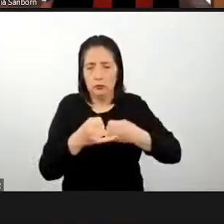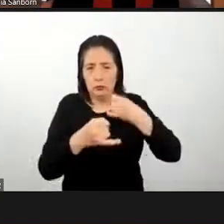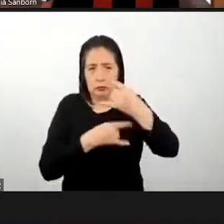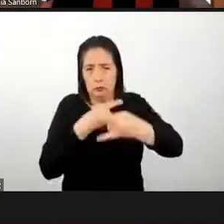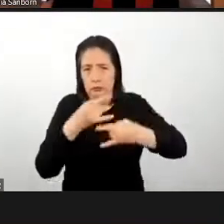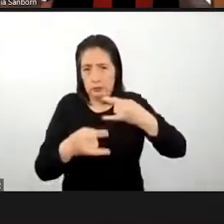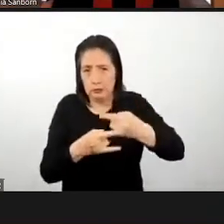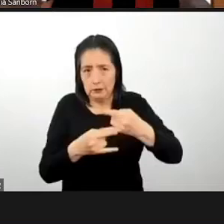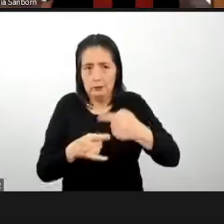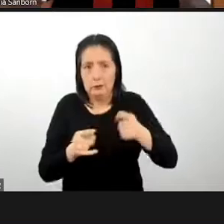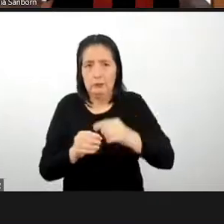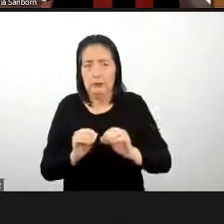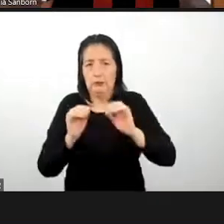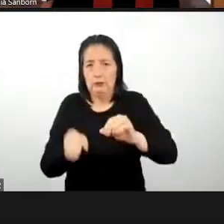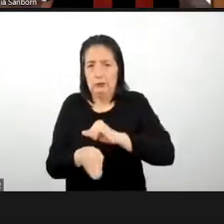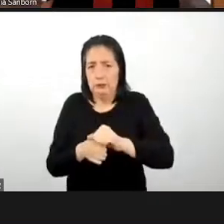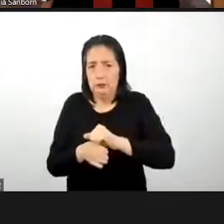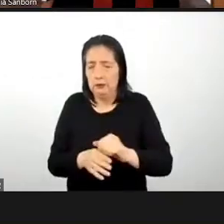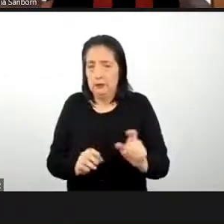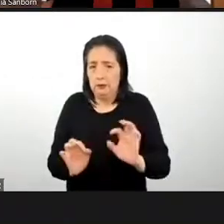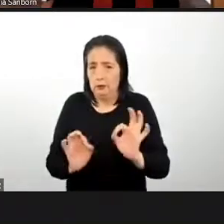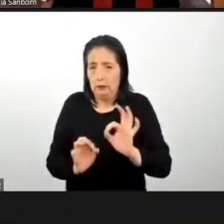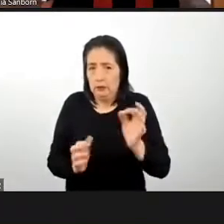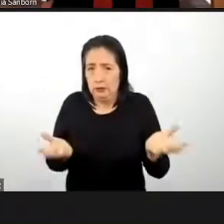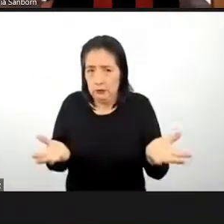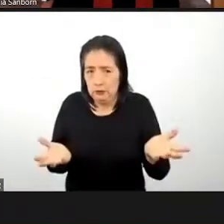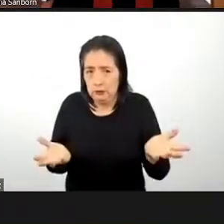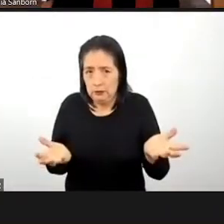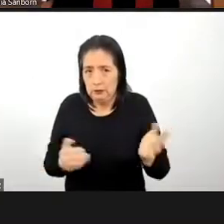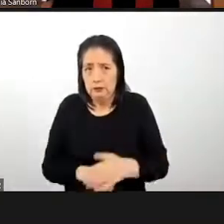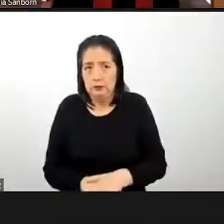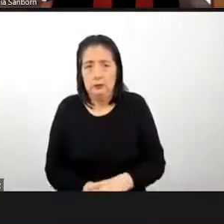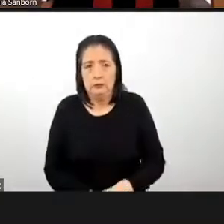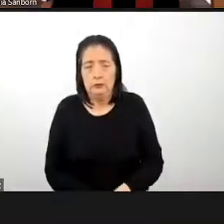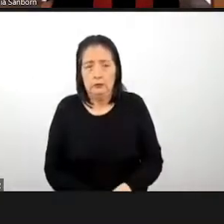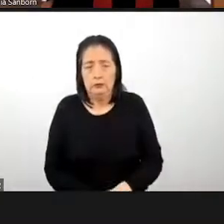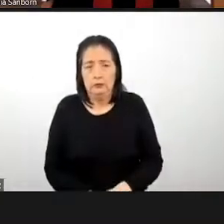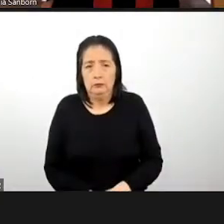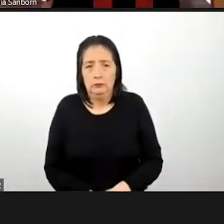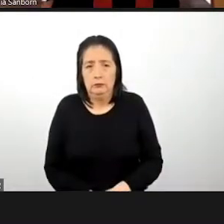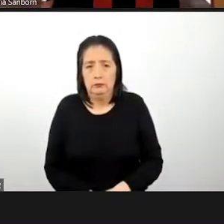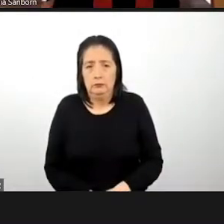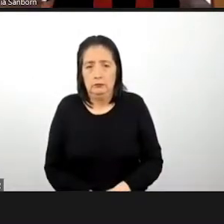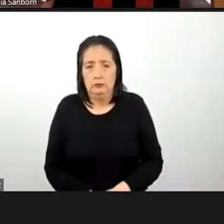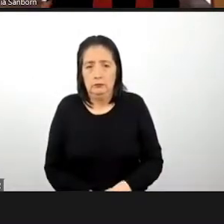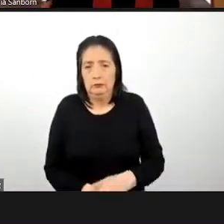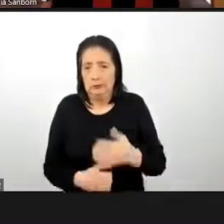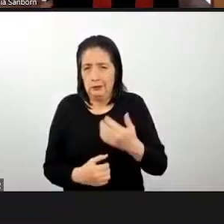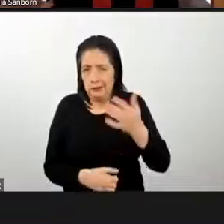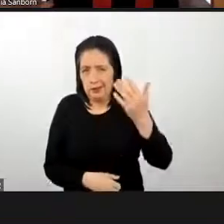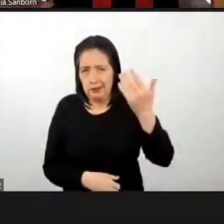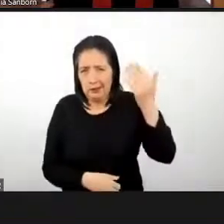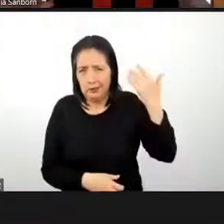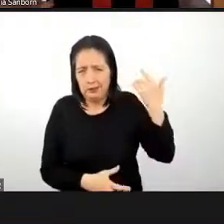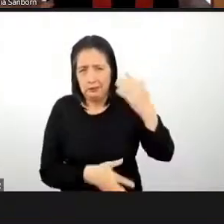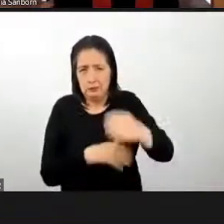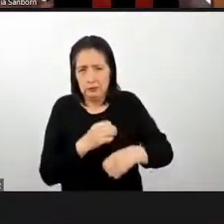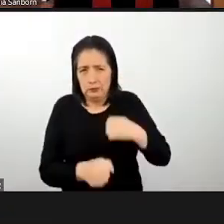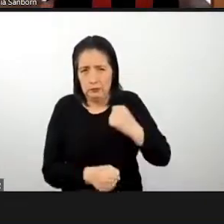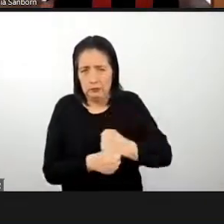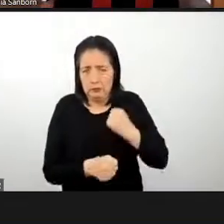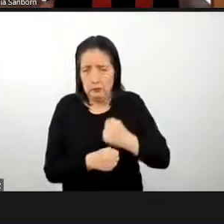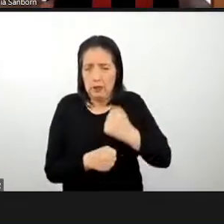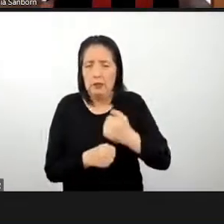pero que en la práctica no lo son, ¿no? Y que Bueno, ya hace muchos años, ¿no?, que hay con